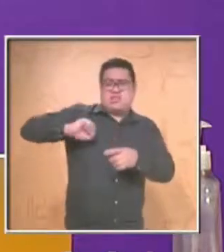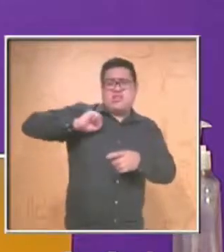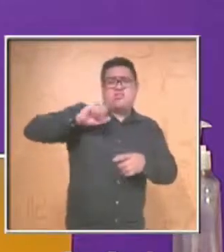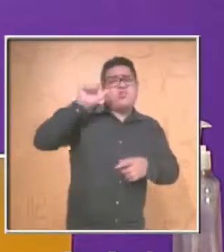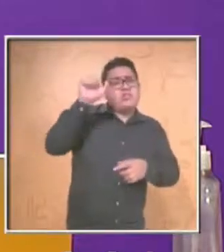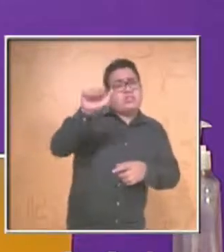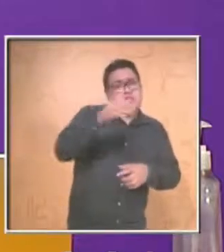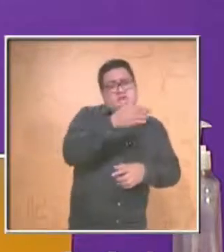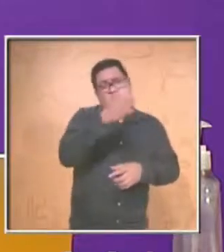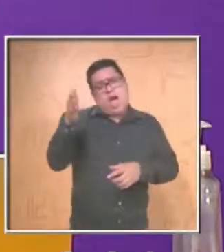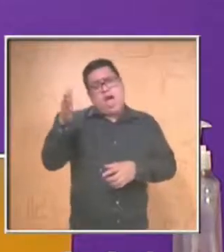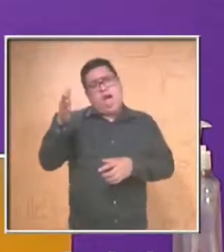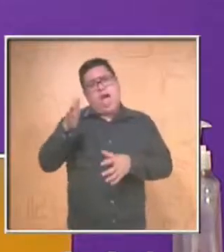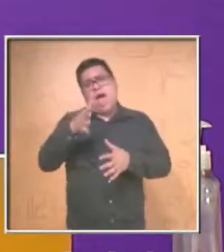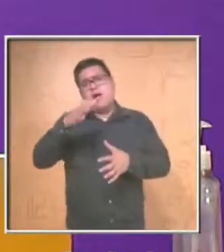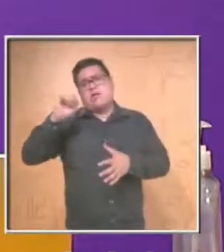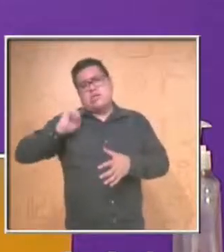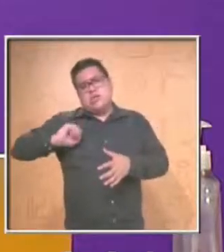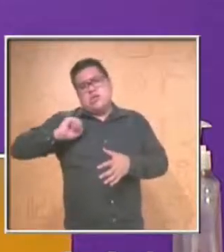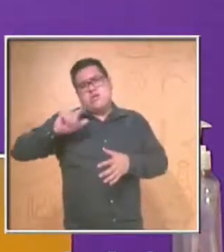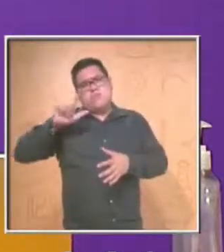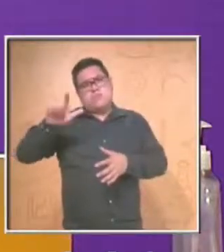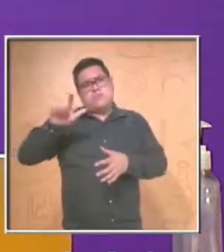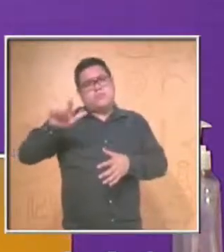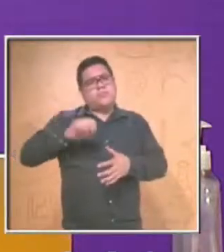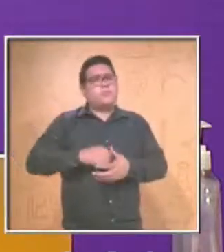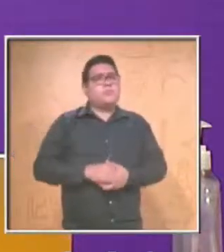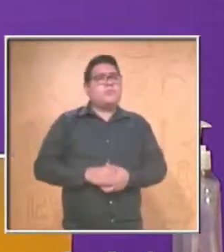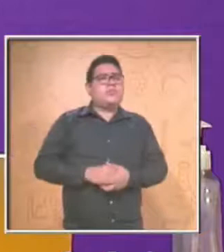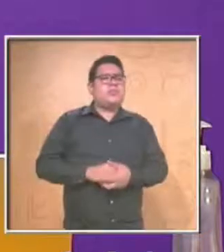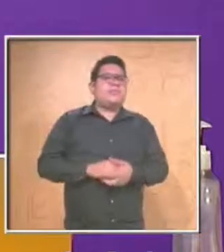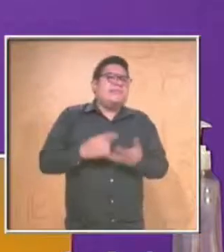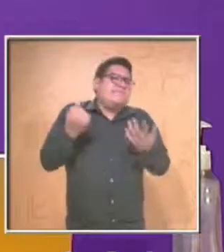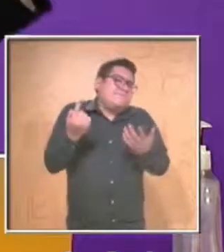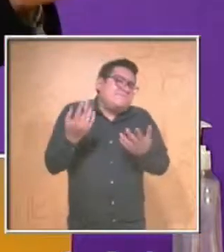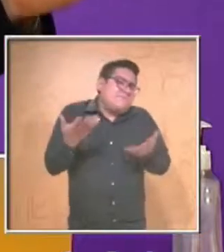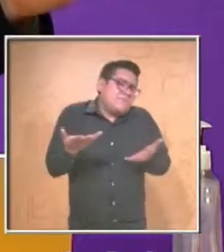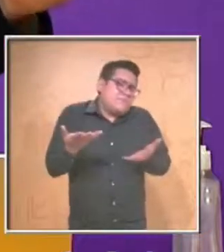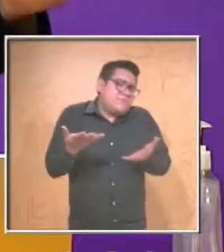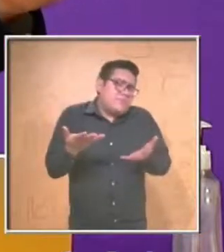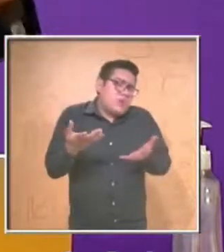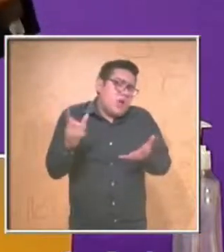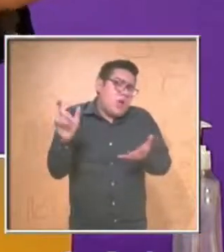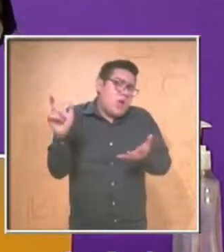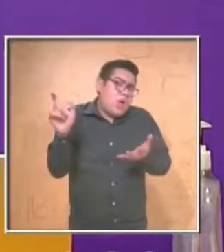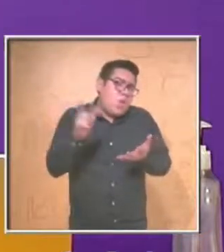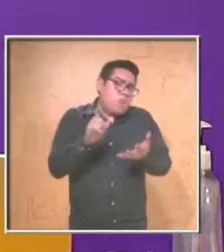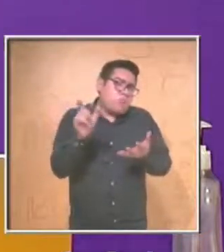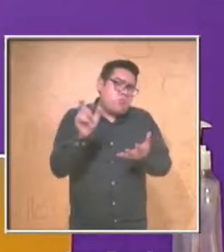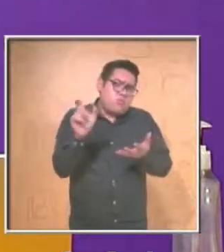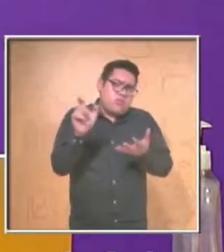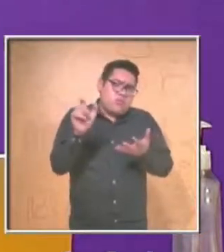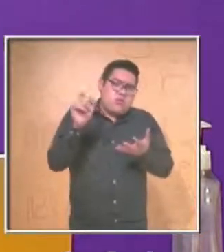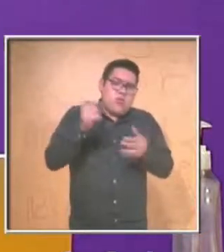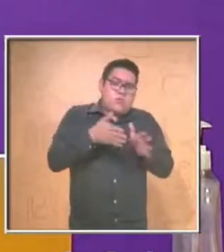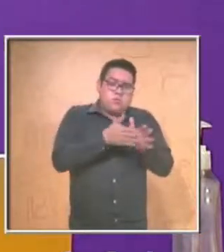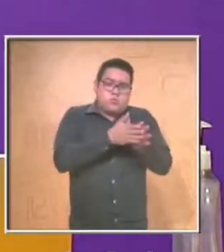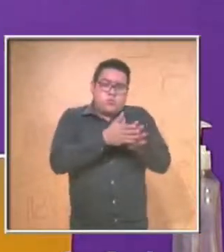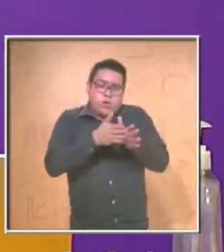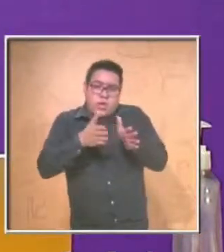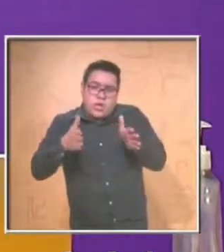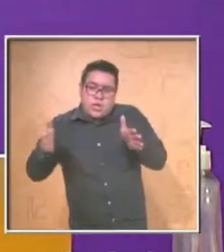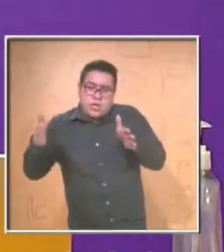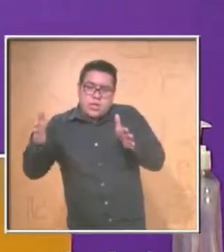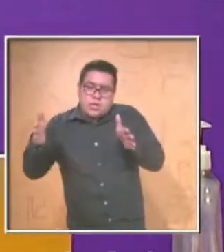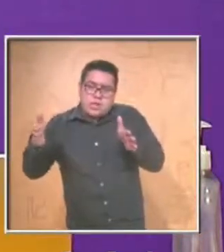XVI, mediados del XVI al XVII. Es decir, cuando la Edad Media termina, cuando